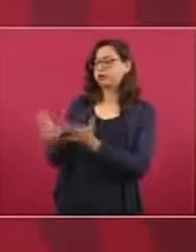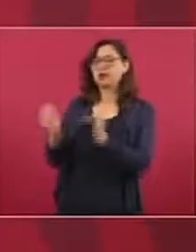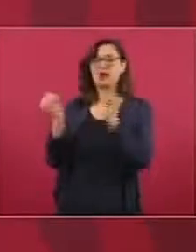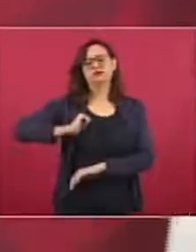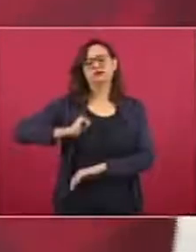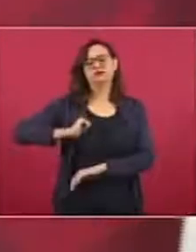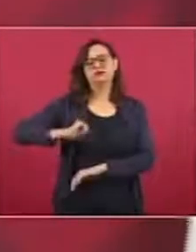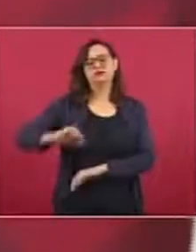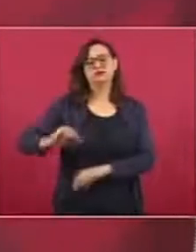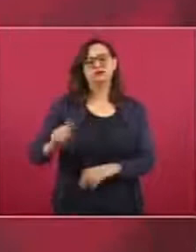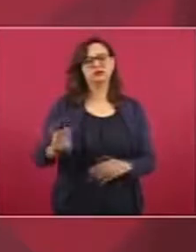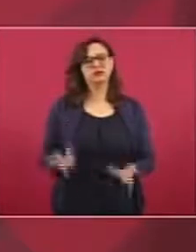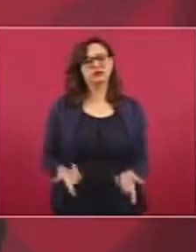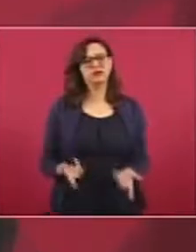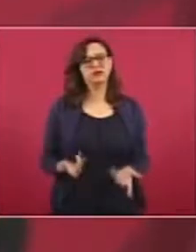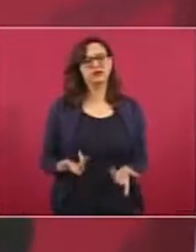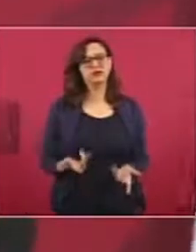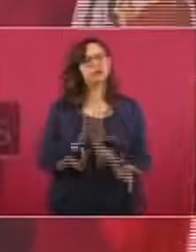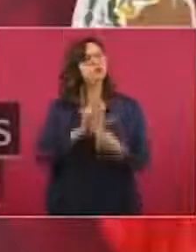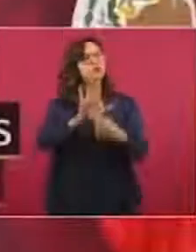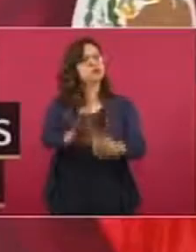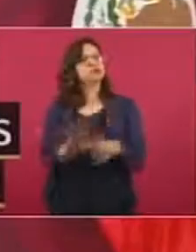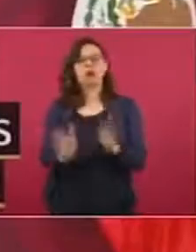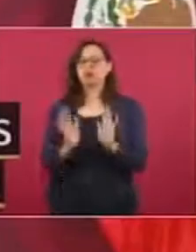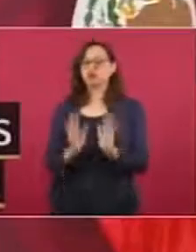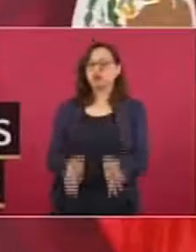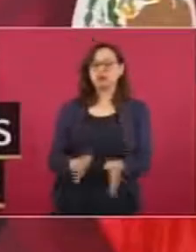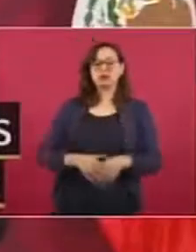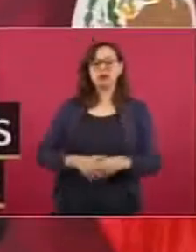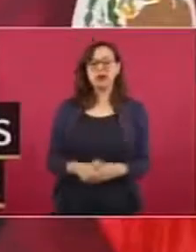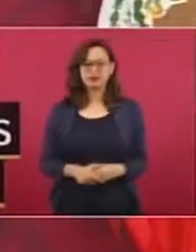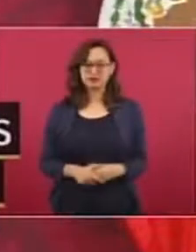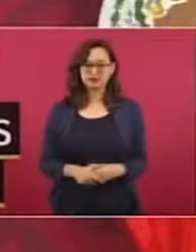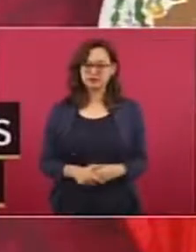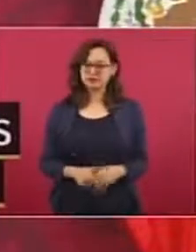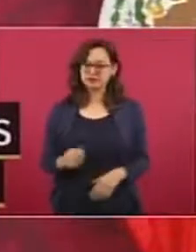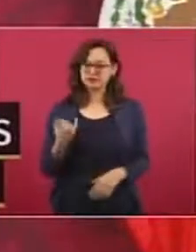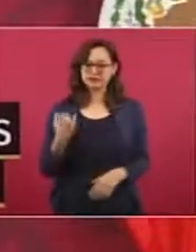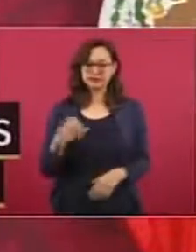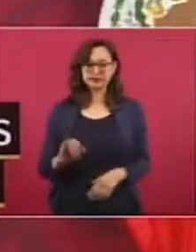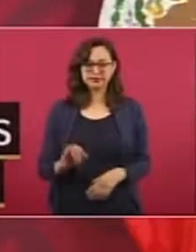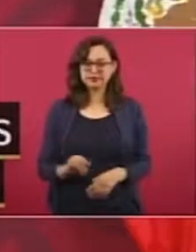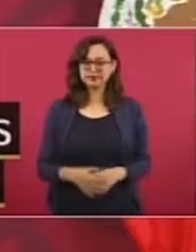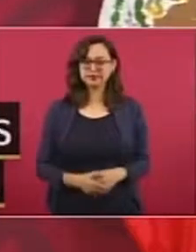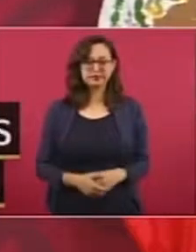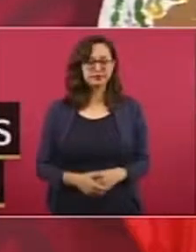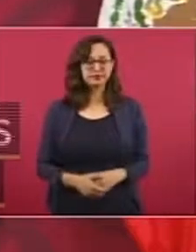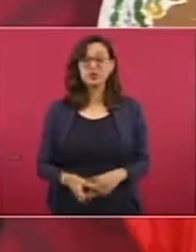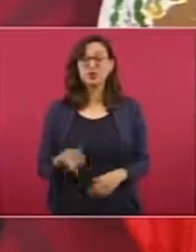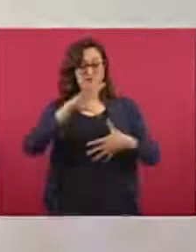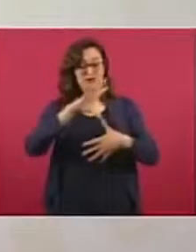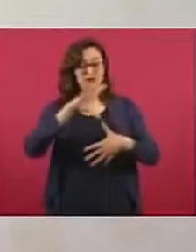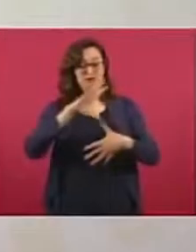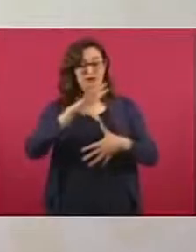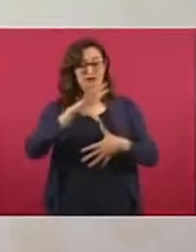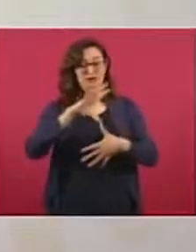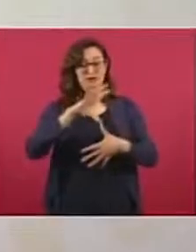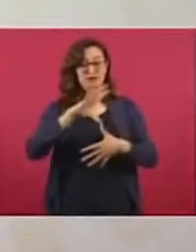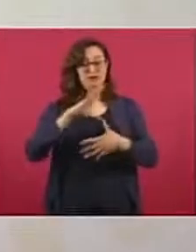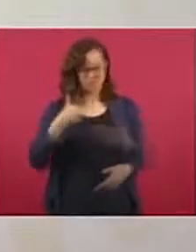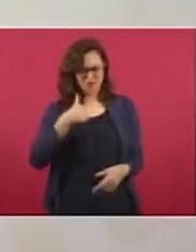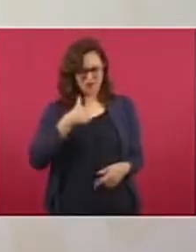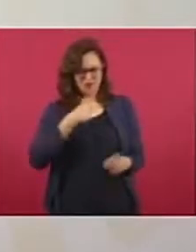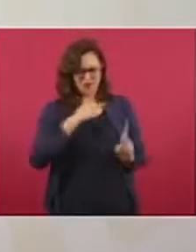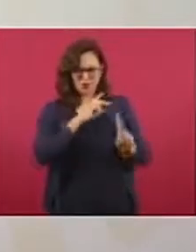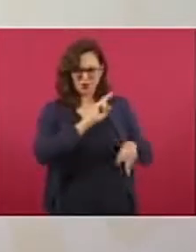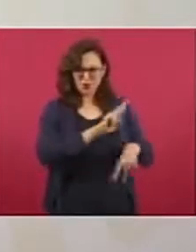vieja política de intervencionismo. Sería el colmo que nosotros asistiéramos a una cumbre en